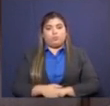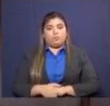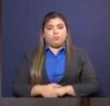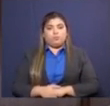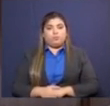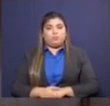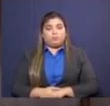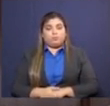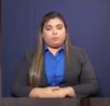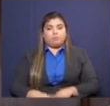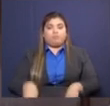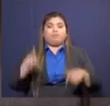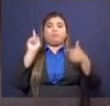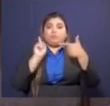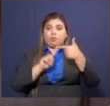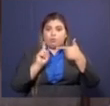Dos,